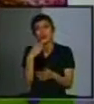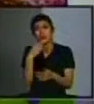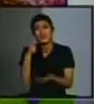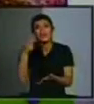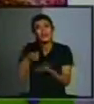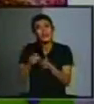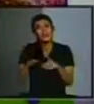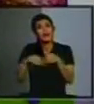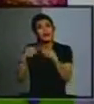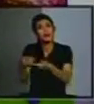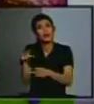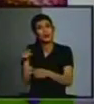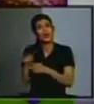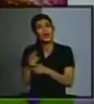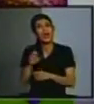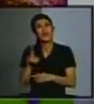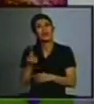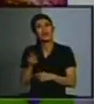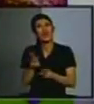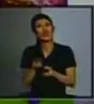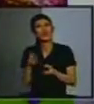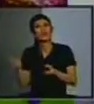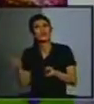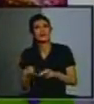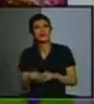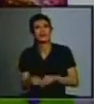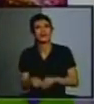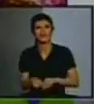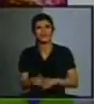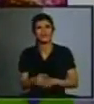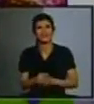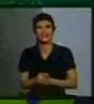el regalo para tu editor. Buenas noches. Lo haré, lo haré. Buenas noches.